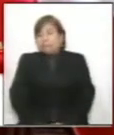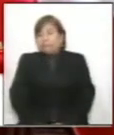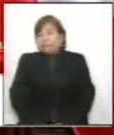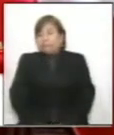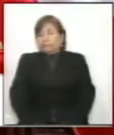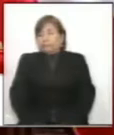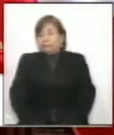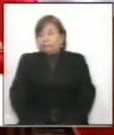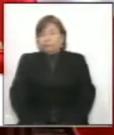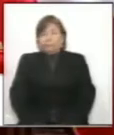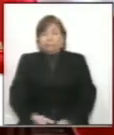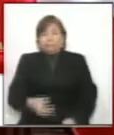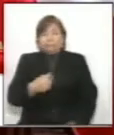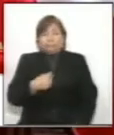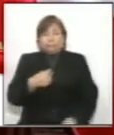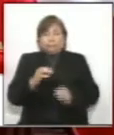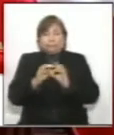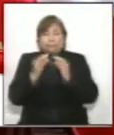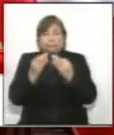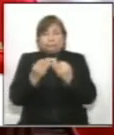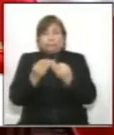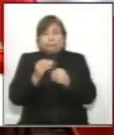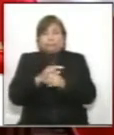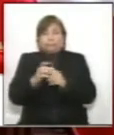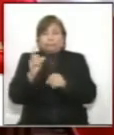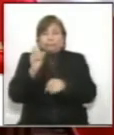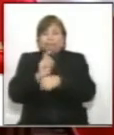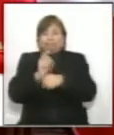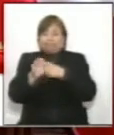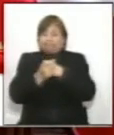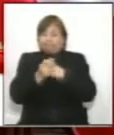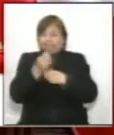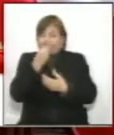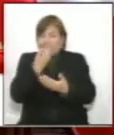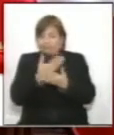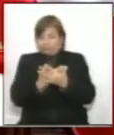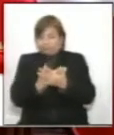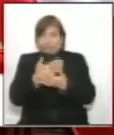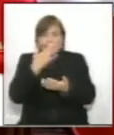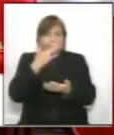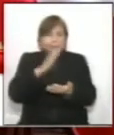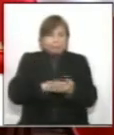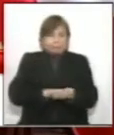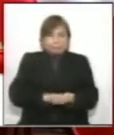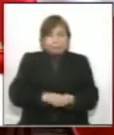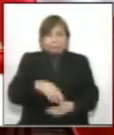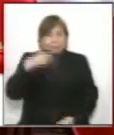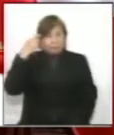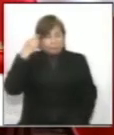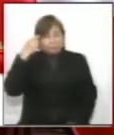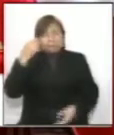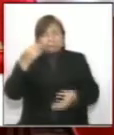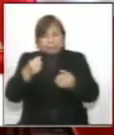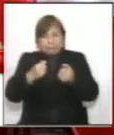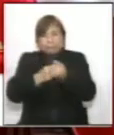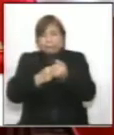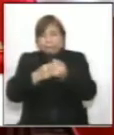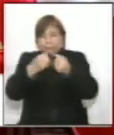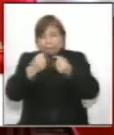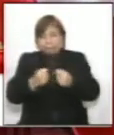Porque yo pertenezco a una familia que me enseñaron a ver las cosas buenas y a ver las cosas malas. Y la política hay que fortalecerla.